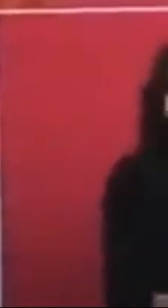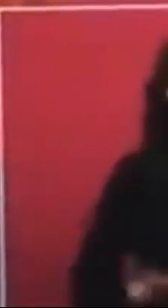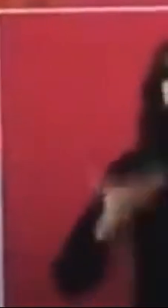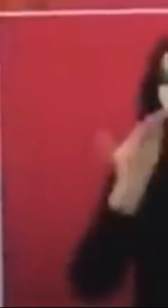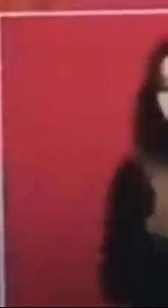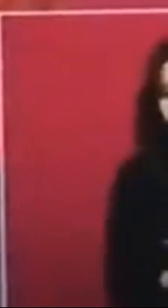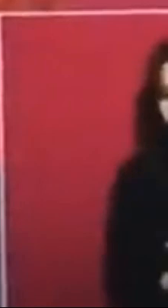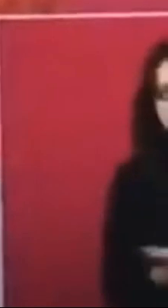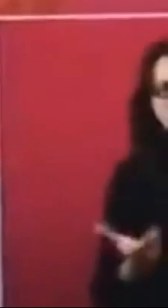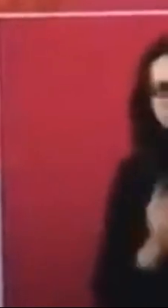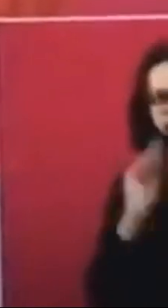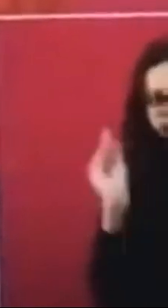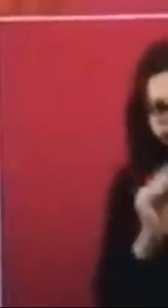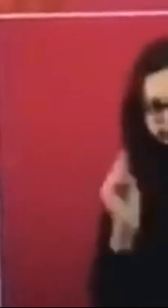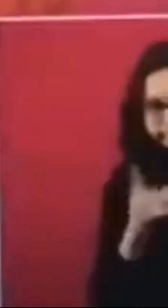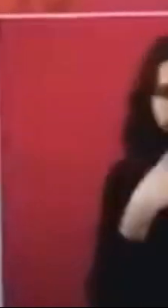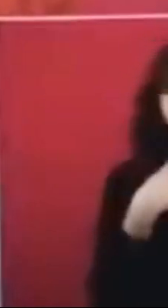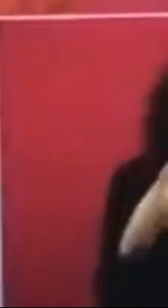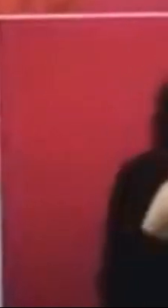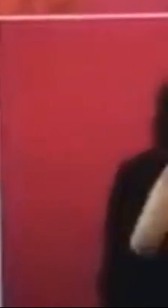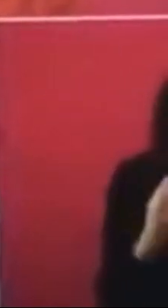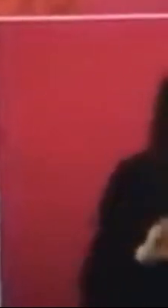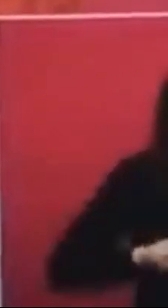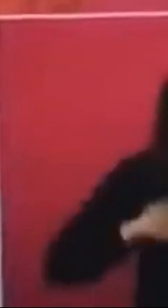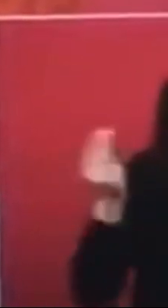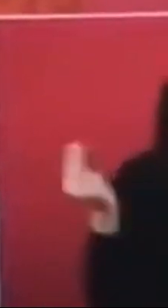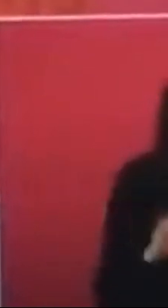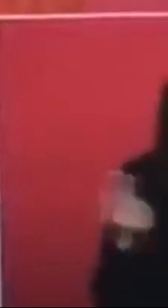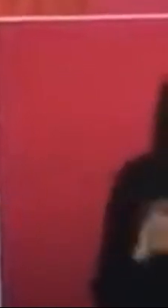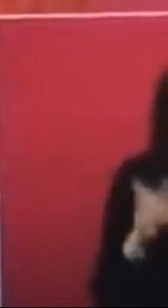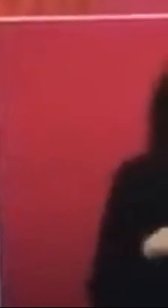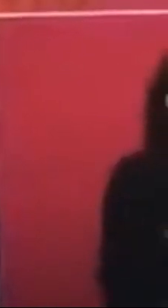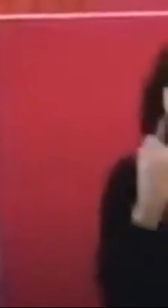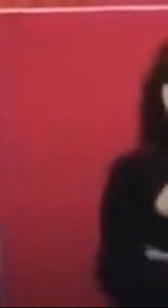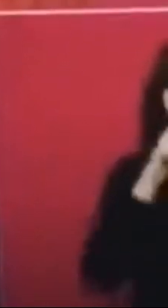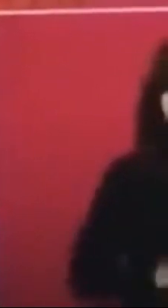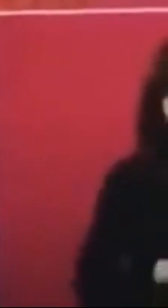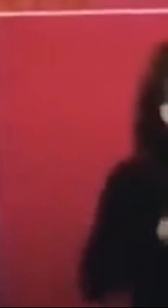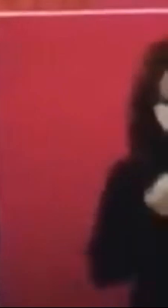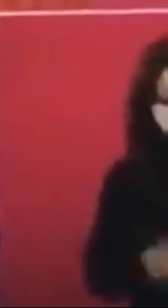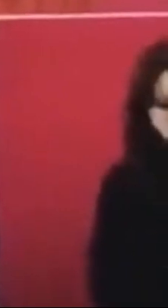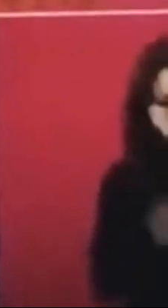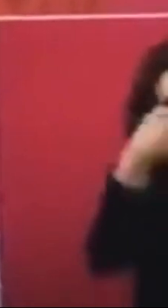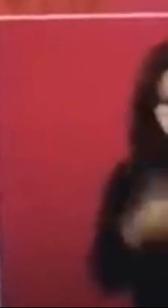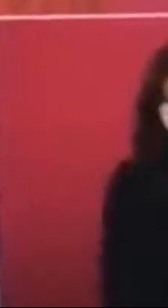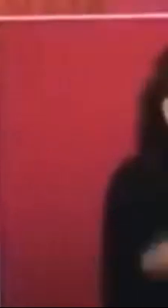es necesario sobre estos procedimientos,